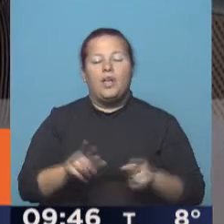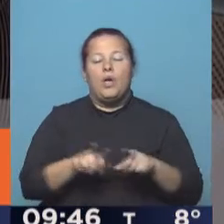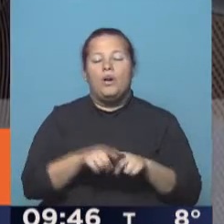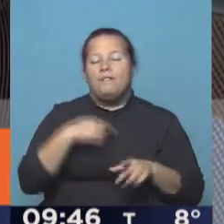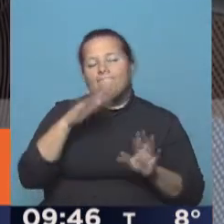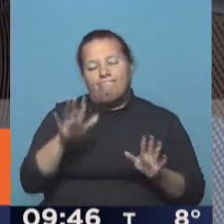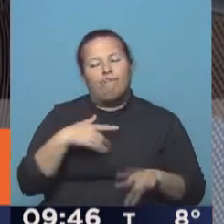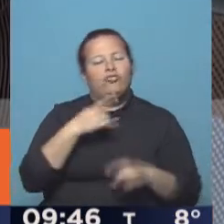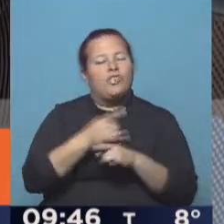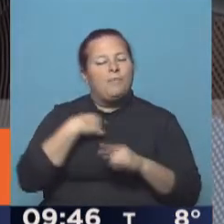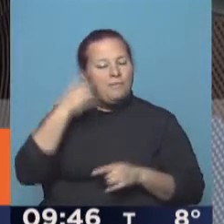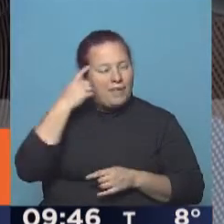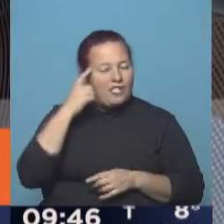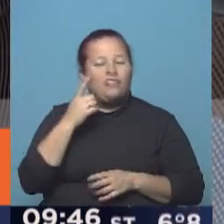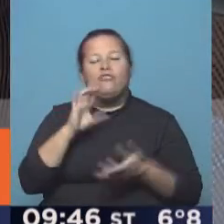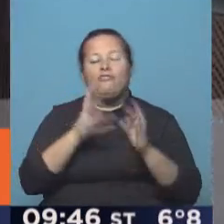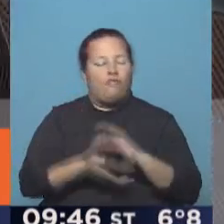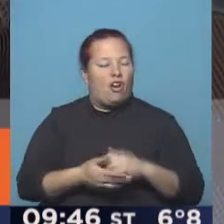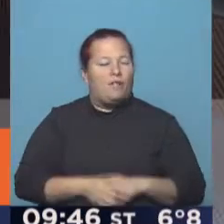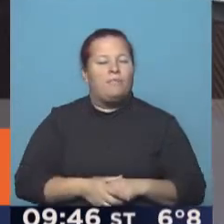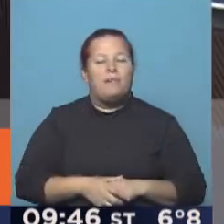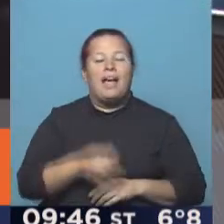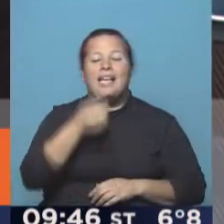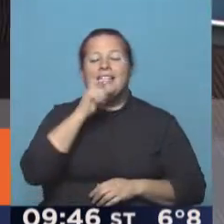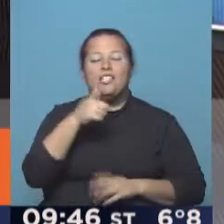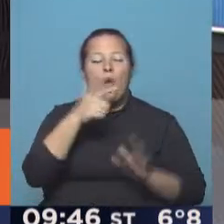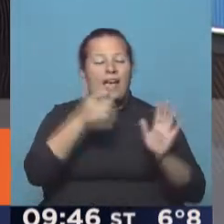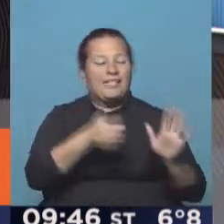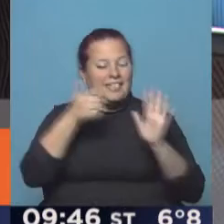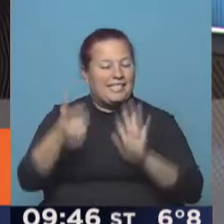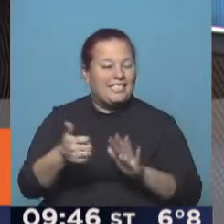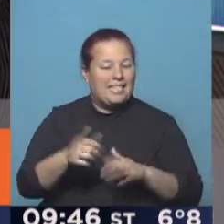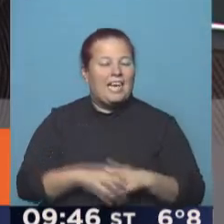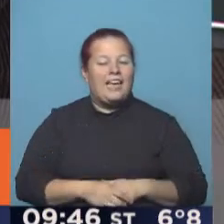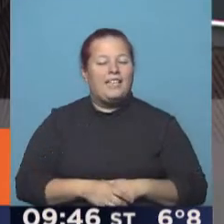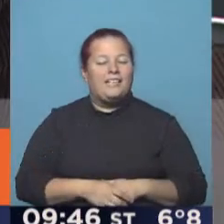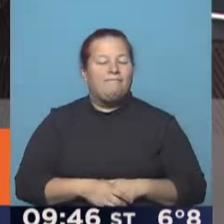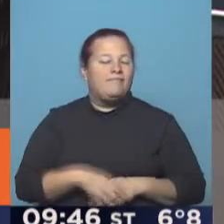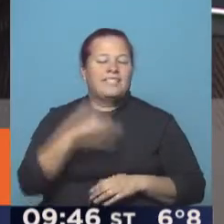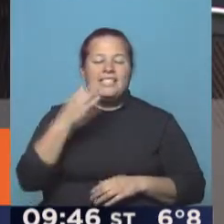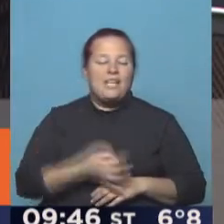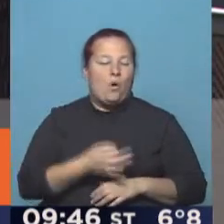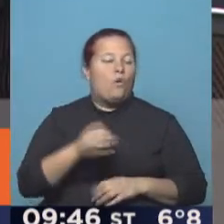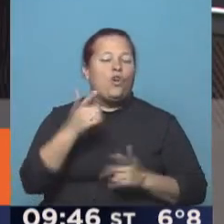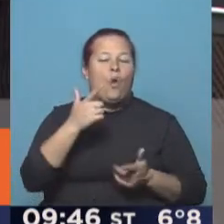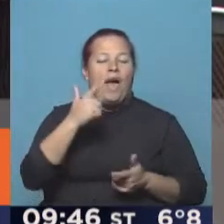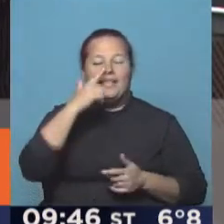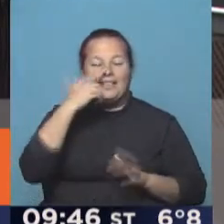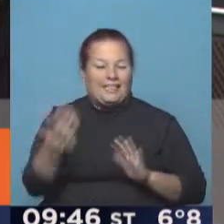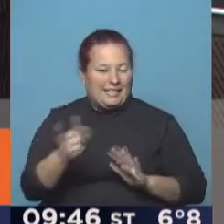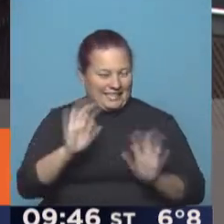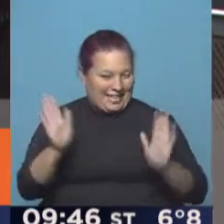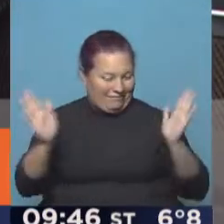mira, yo siempre pienso una cosa. Si no hubiera habido 66, lo más probable es que no hubiera habido